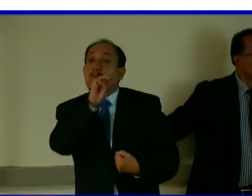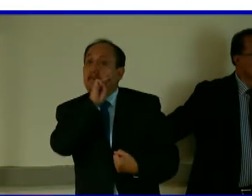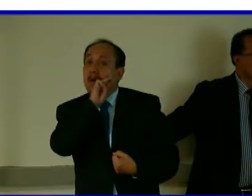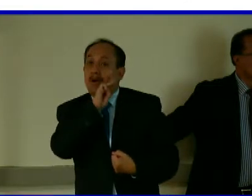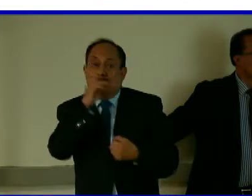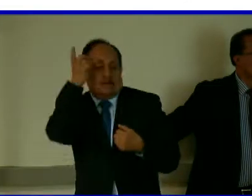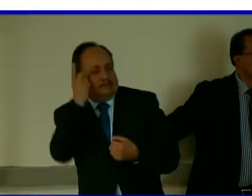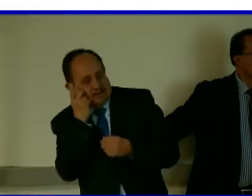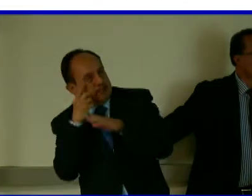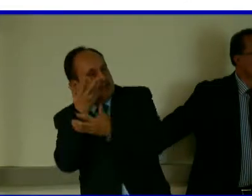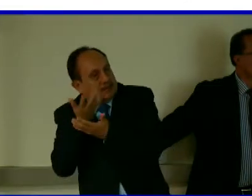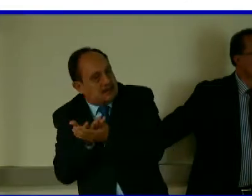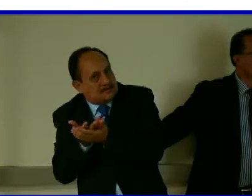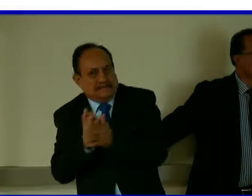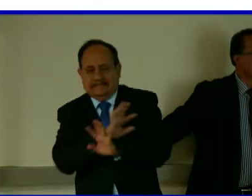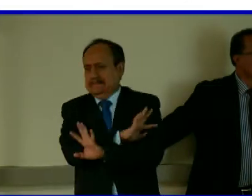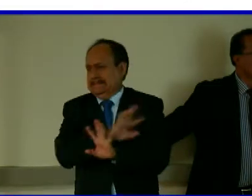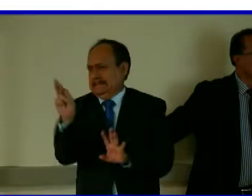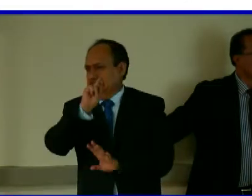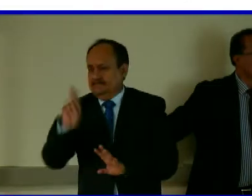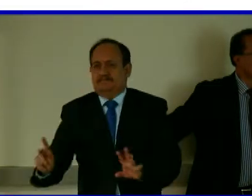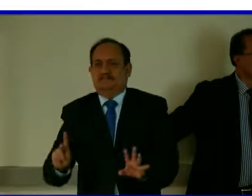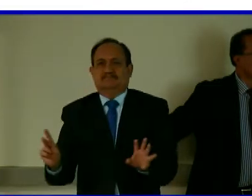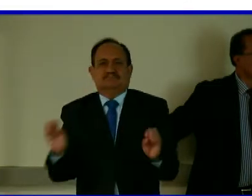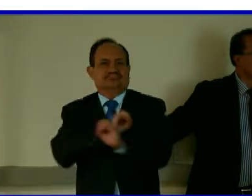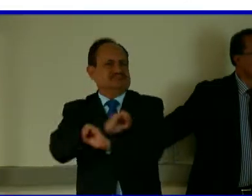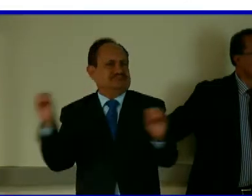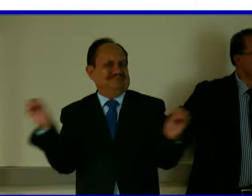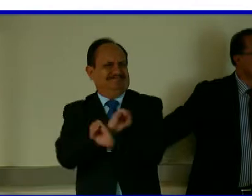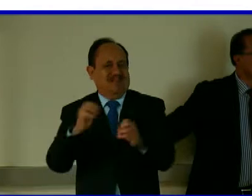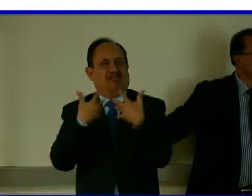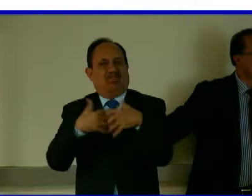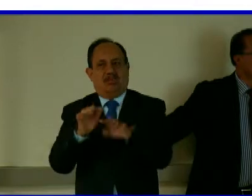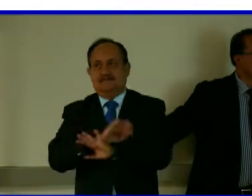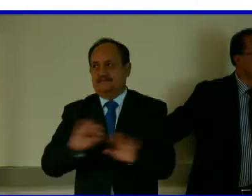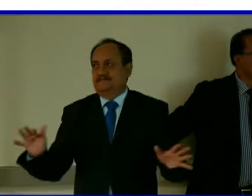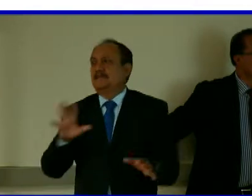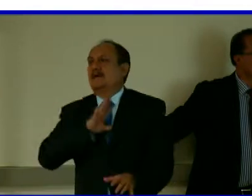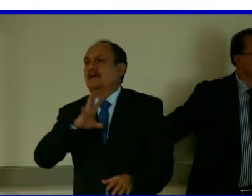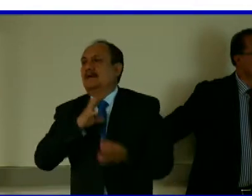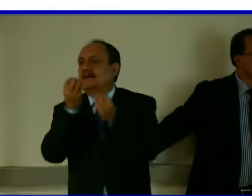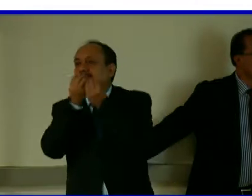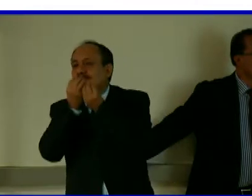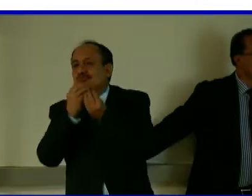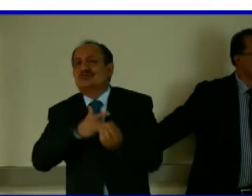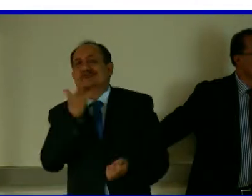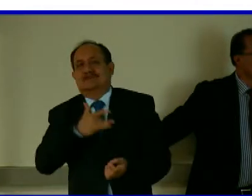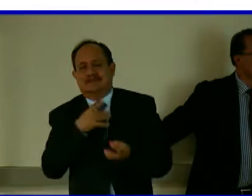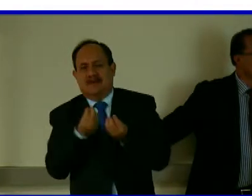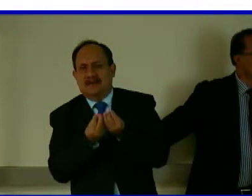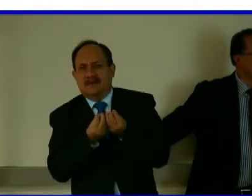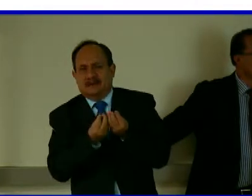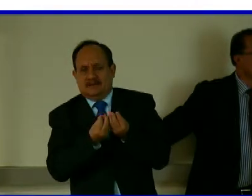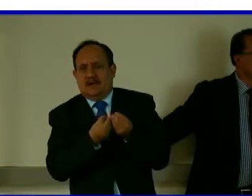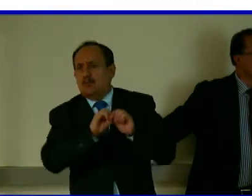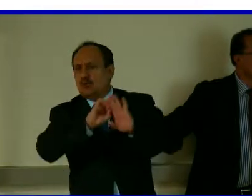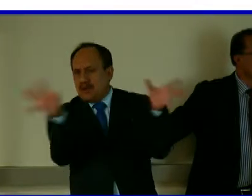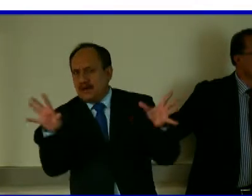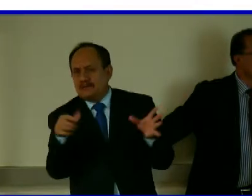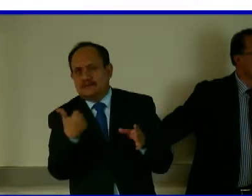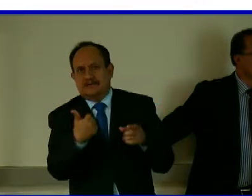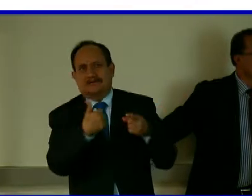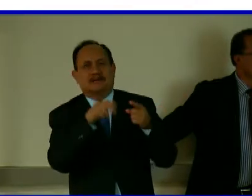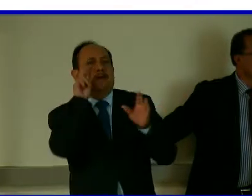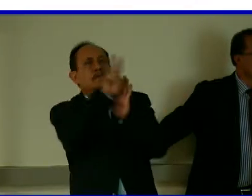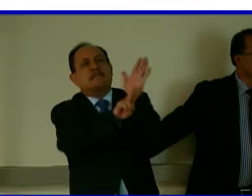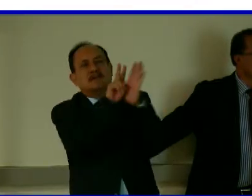pobres, ¿quién va a estar funcionando? Así que tenemos muchos síntomas, algunos no específicos,